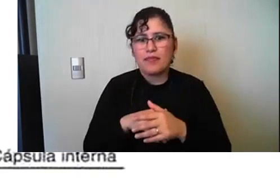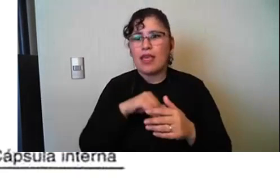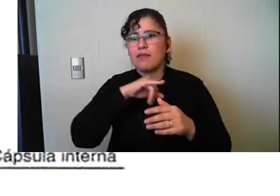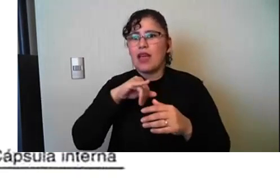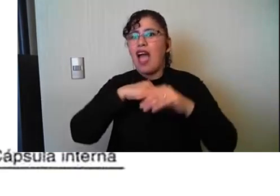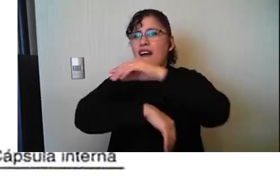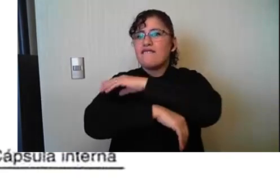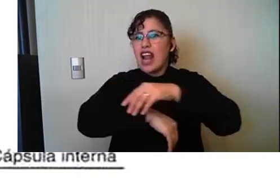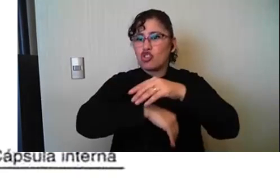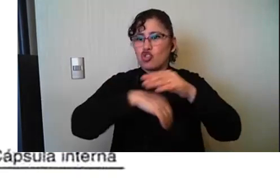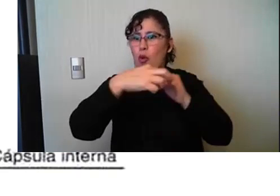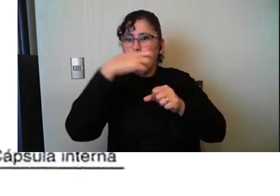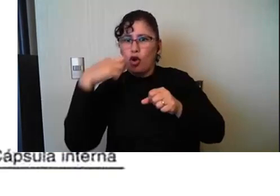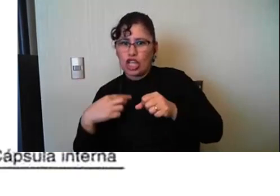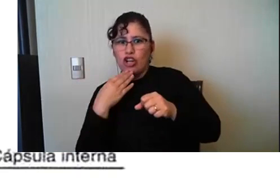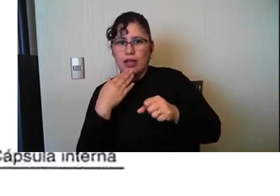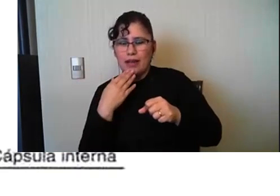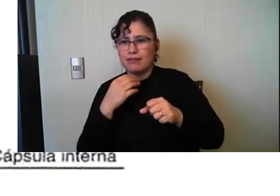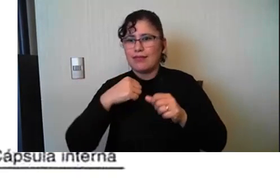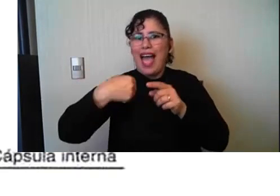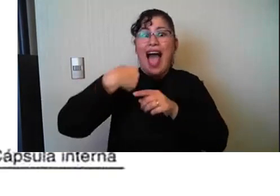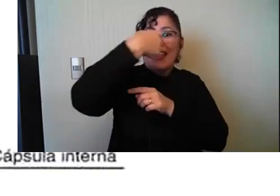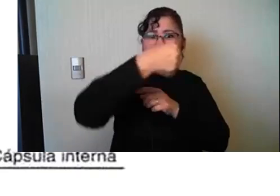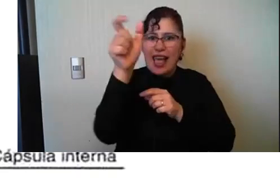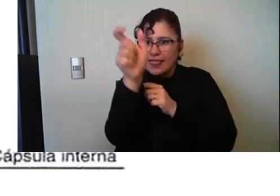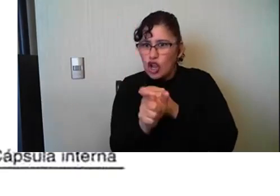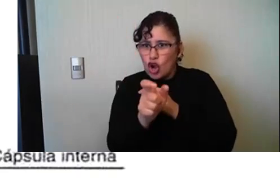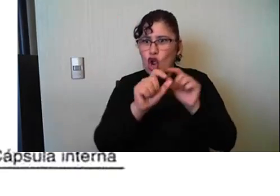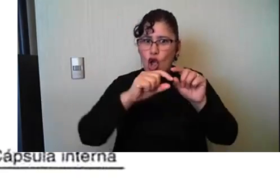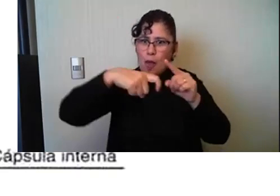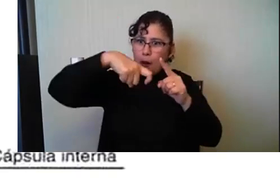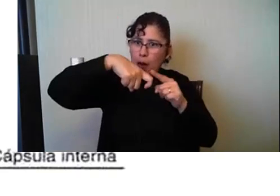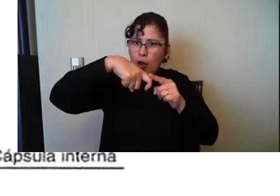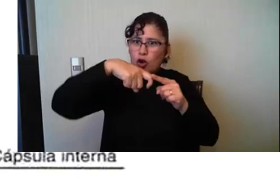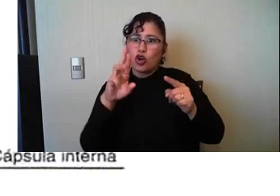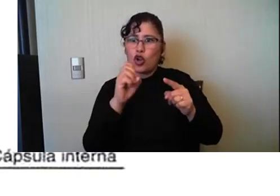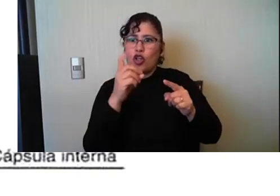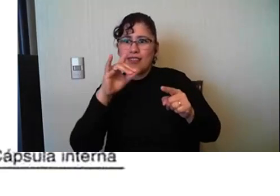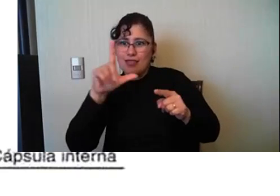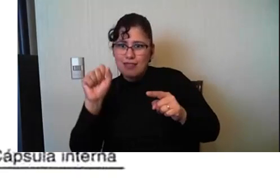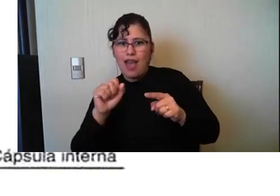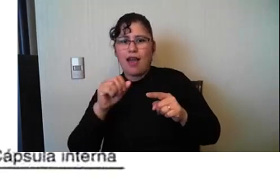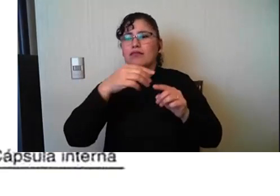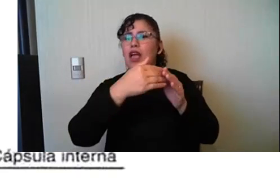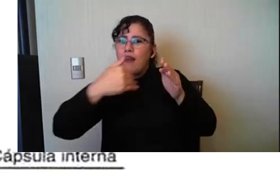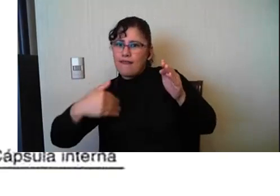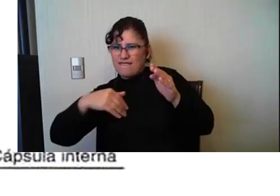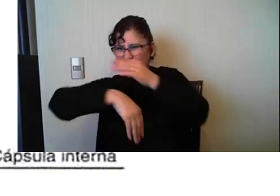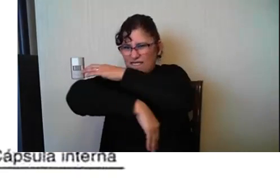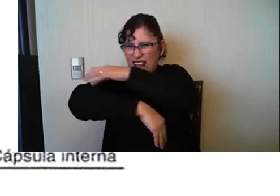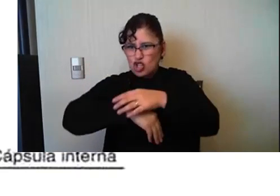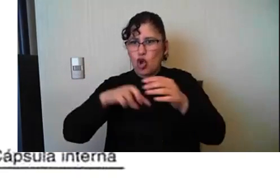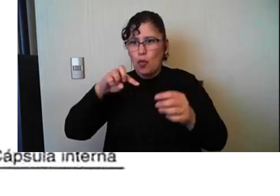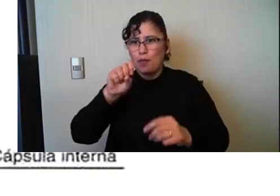posterior, brazo anterior, rodilla y brazo posterior, eso lo van a descubrir. Pero si